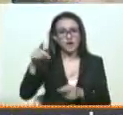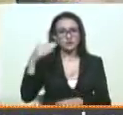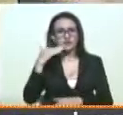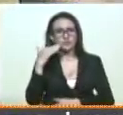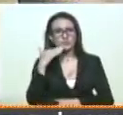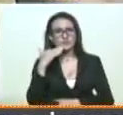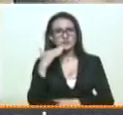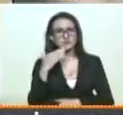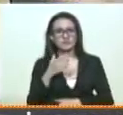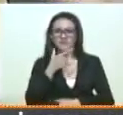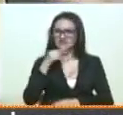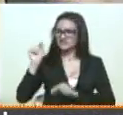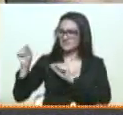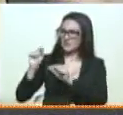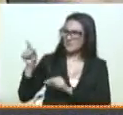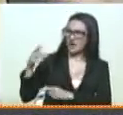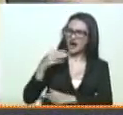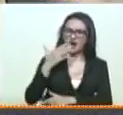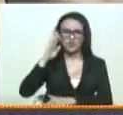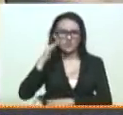Muy fácil hacerlo.